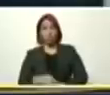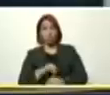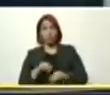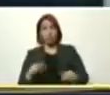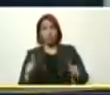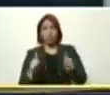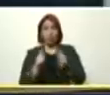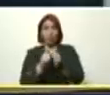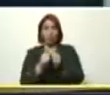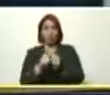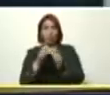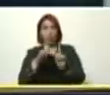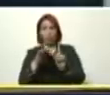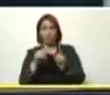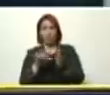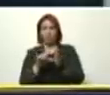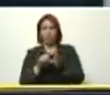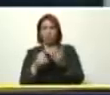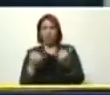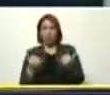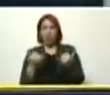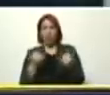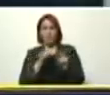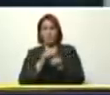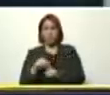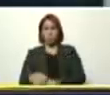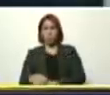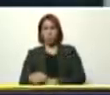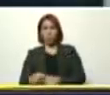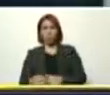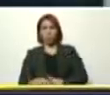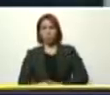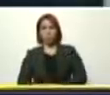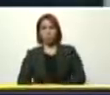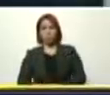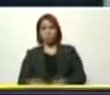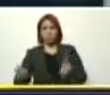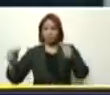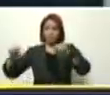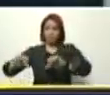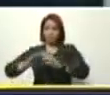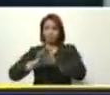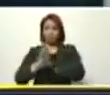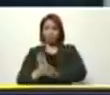conspiración. ¿Dónde están ahora? Derrotados, aplastados, fracasados,